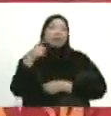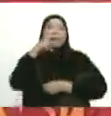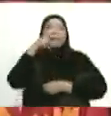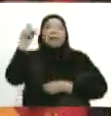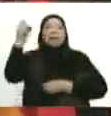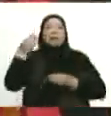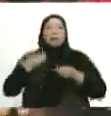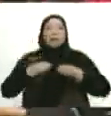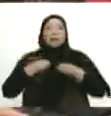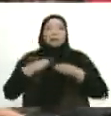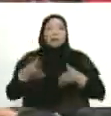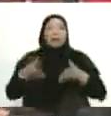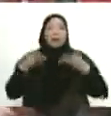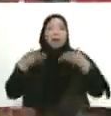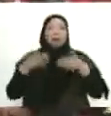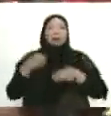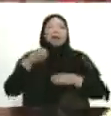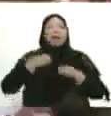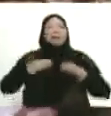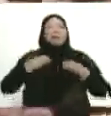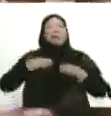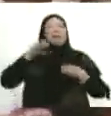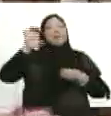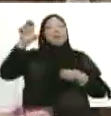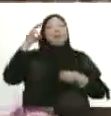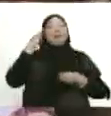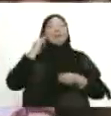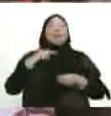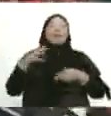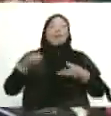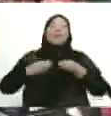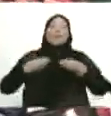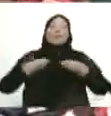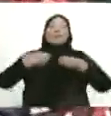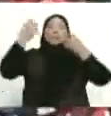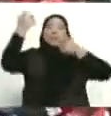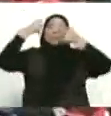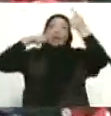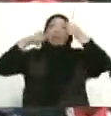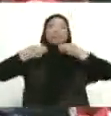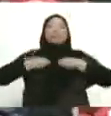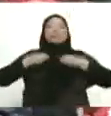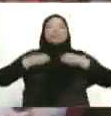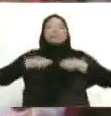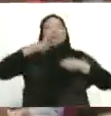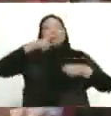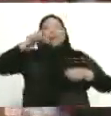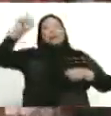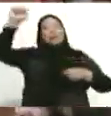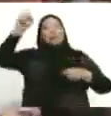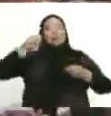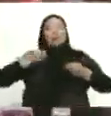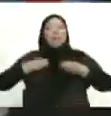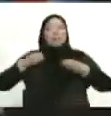¡Que viva la patria! ¡Que viva Bolívar! ¡Que viva Chávez! ¡Que viva Maduro!